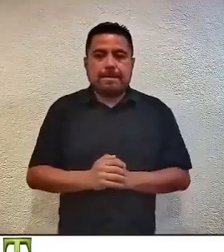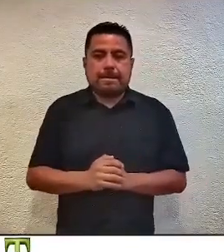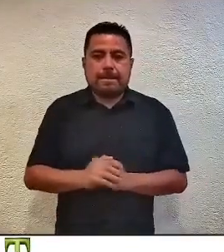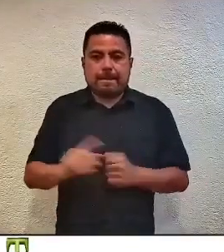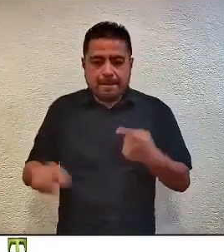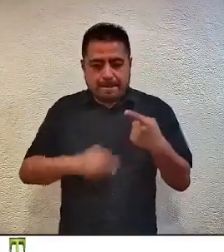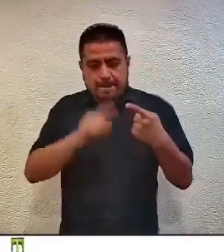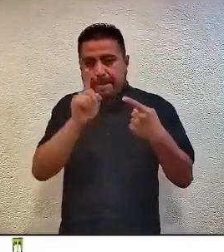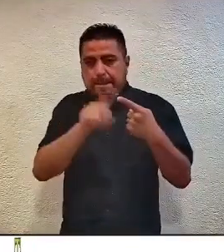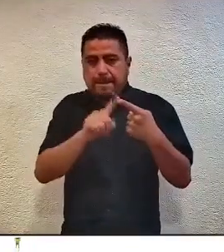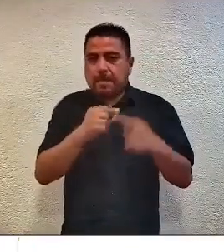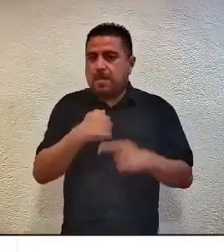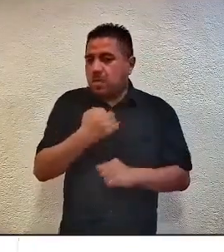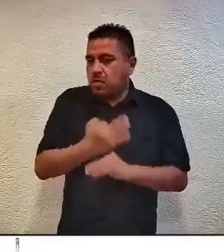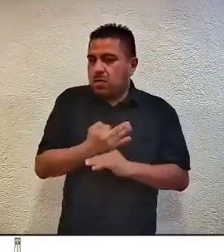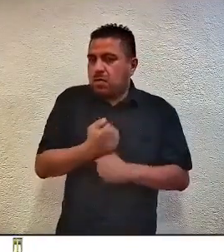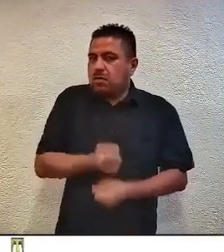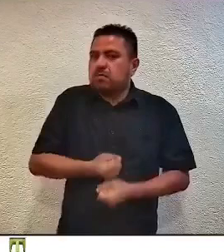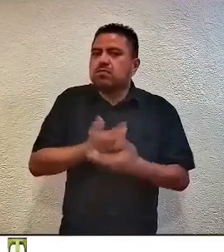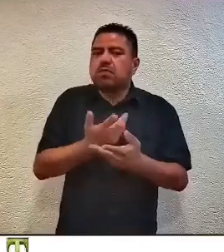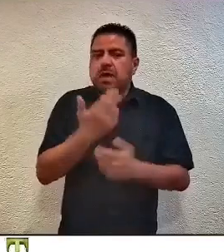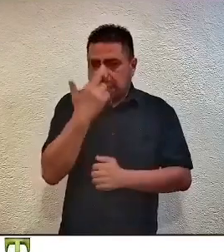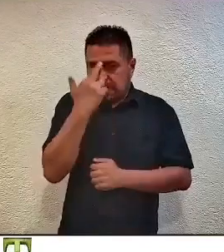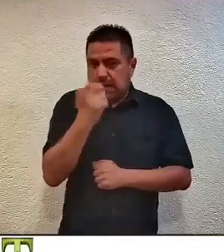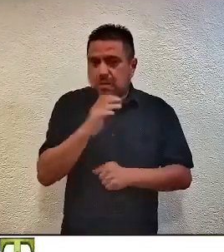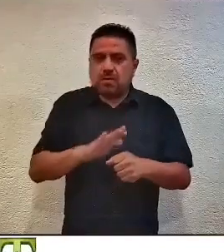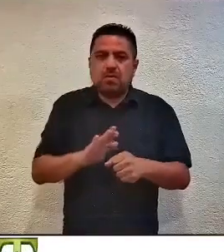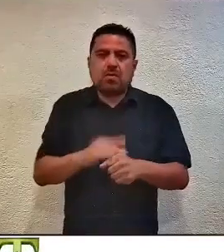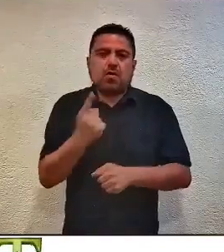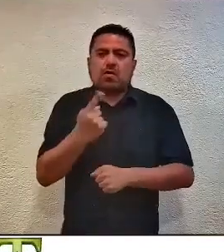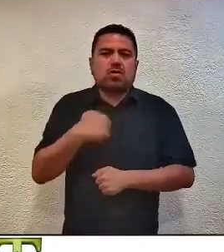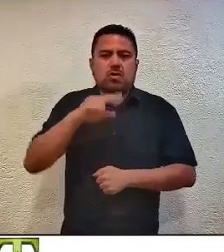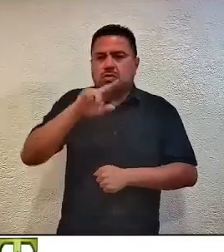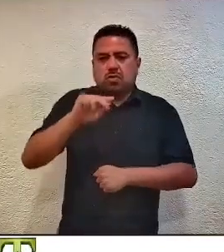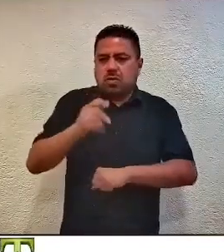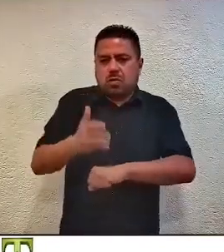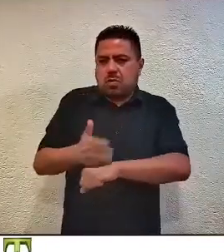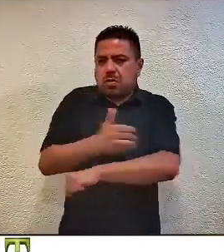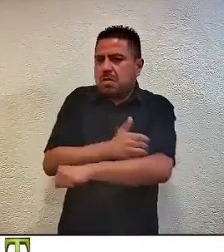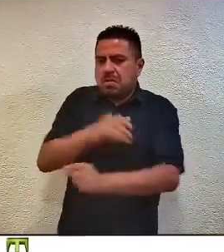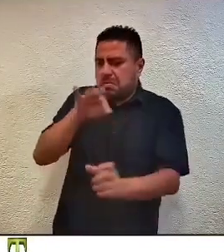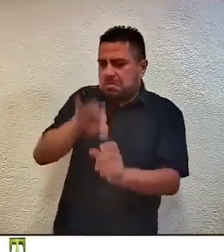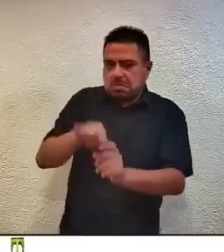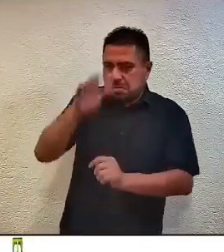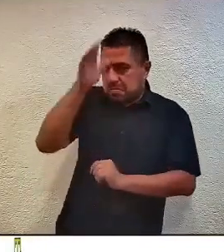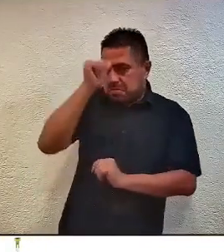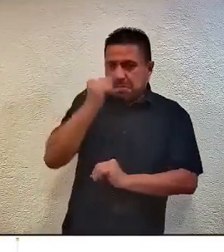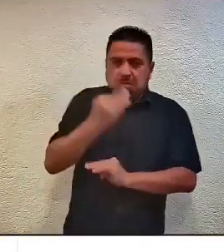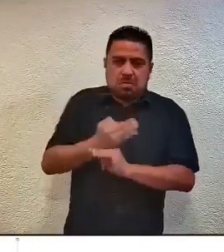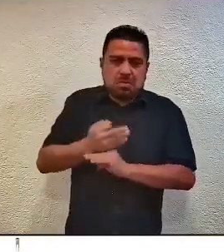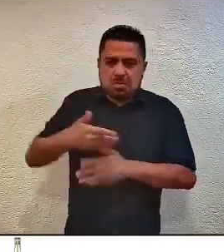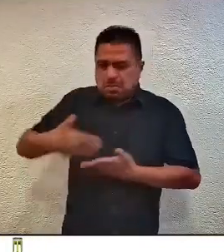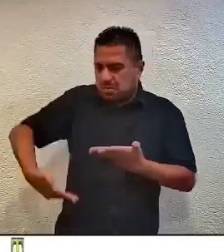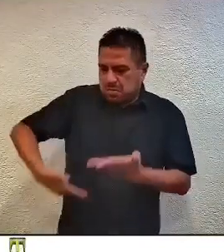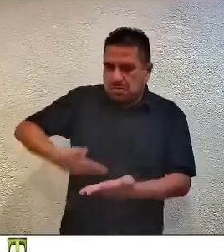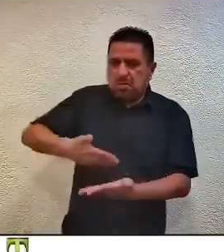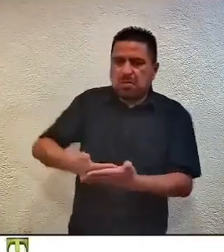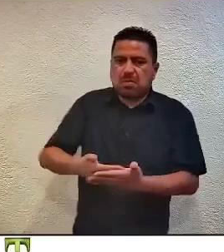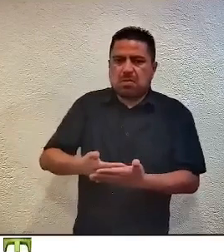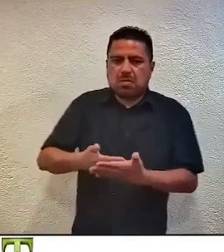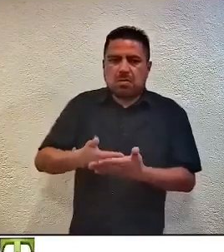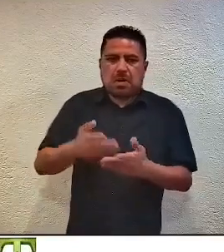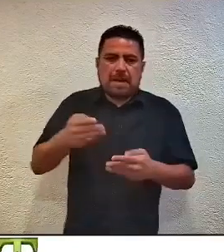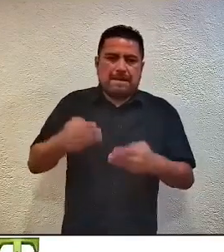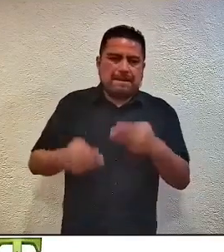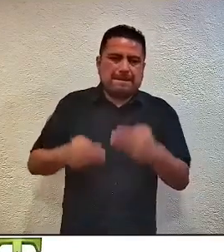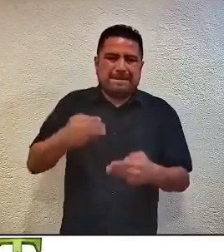Primeramente, pues para expresar las razones por las que no acompañaré el proyecto que somete a nuestra consideración la